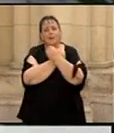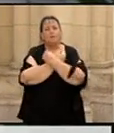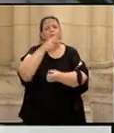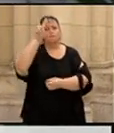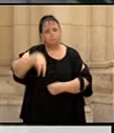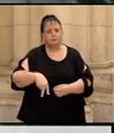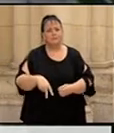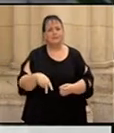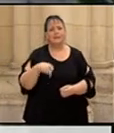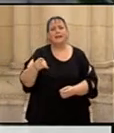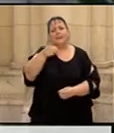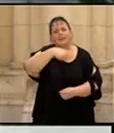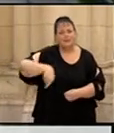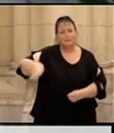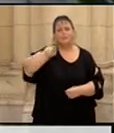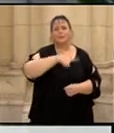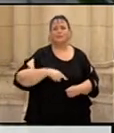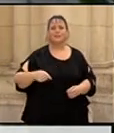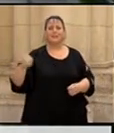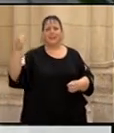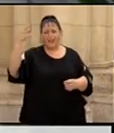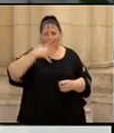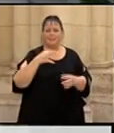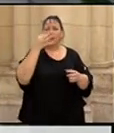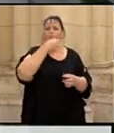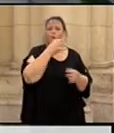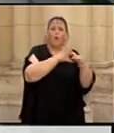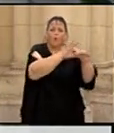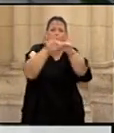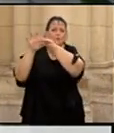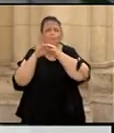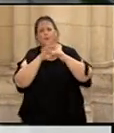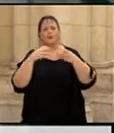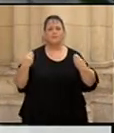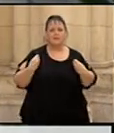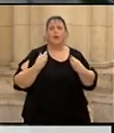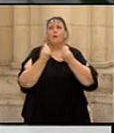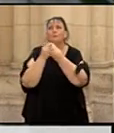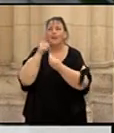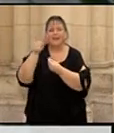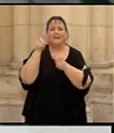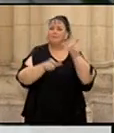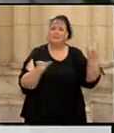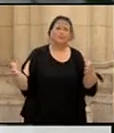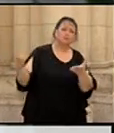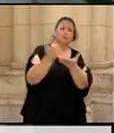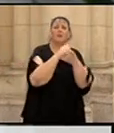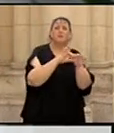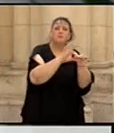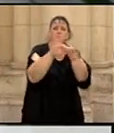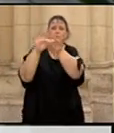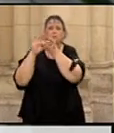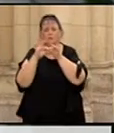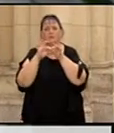nos recrea y engendra la comunión en nuestra vida con Él y con todos los hombres. Y lo